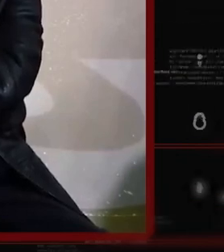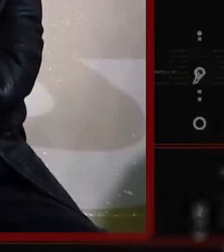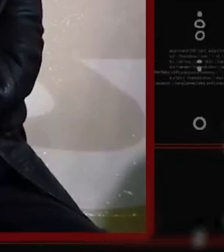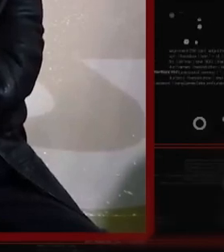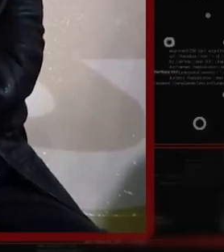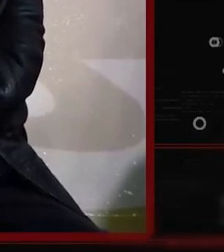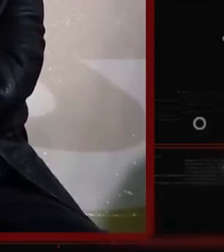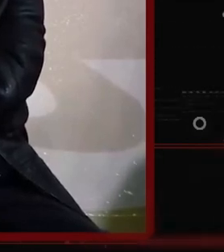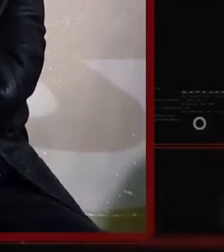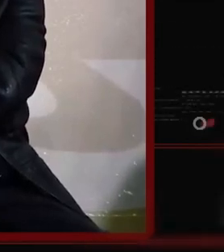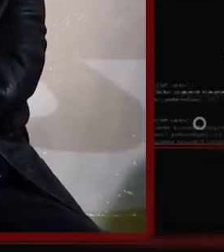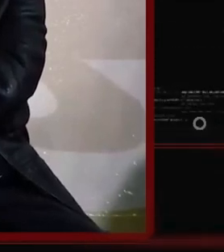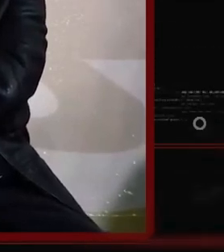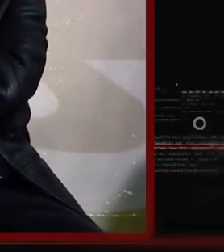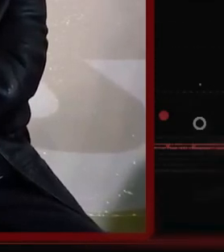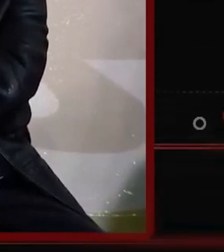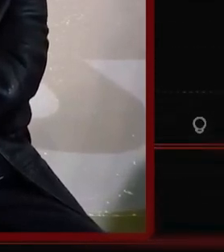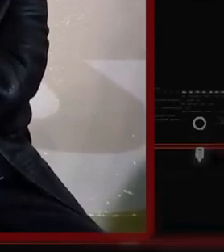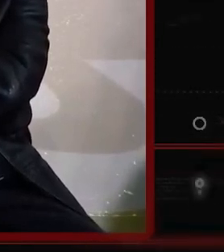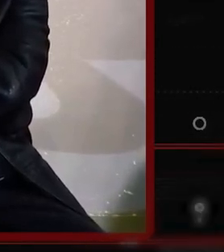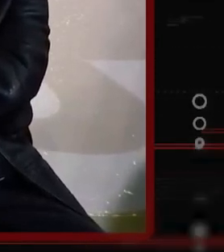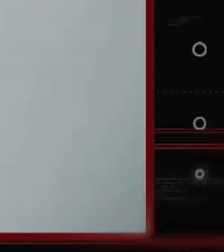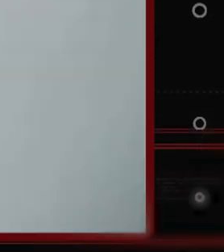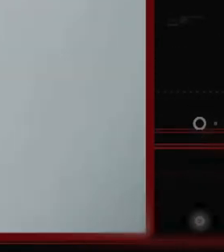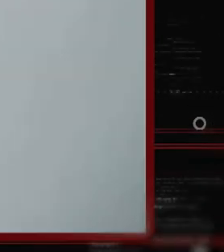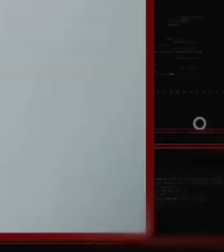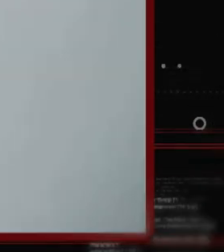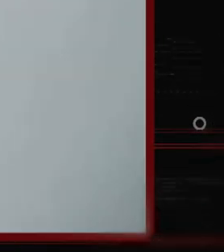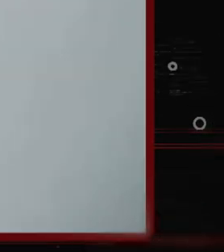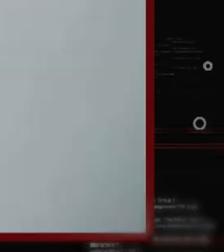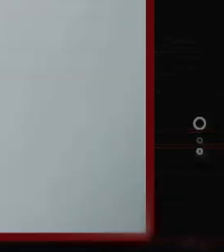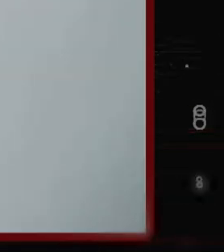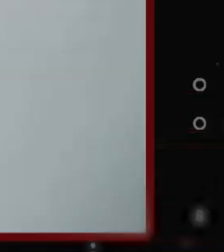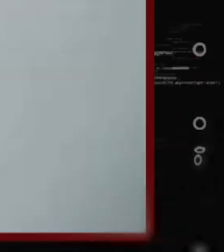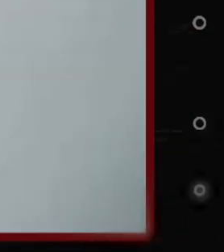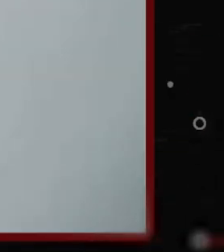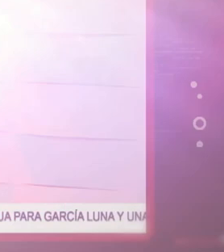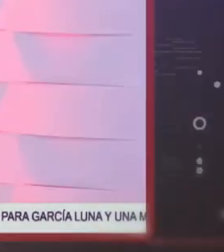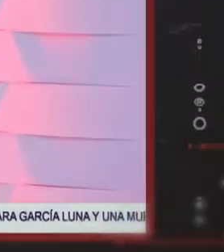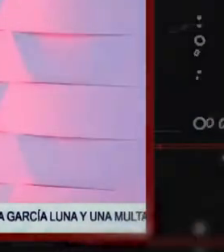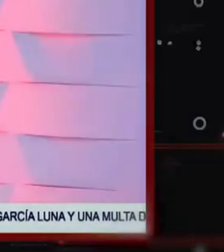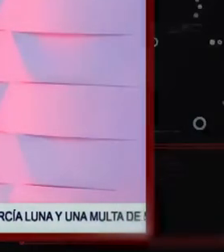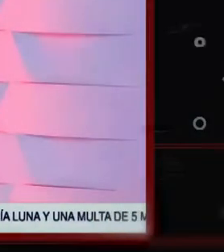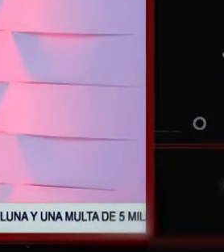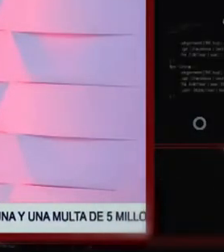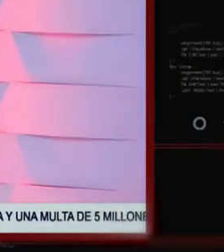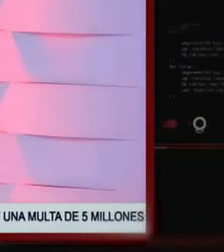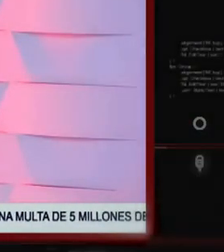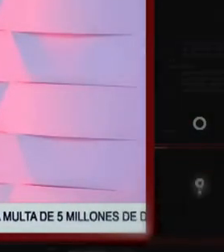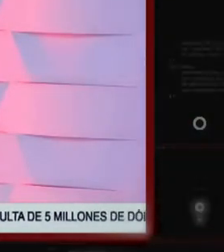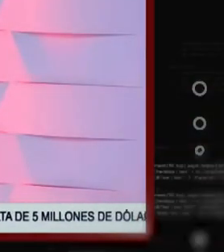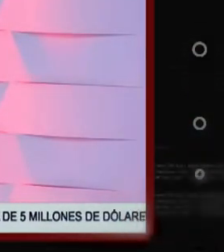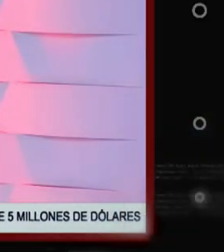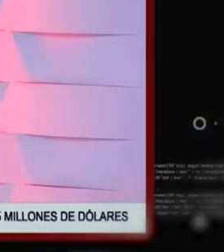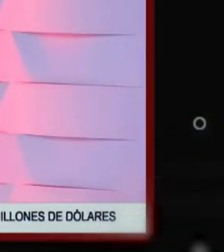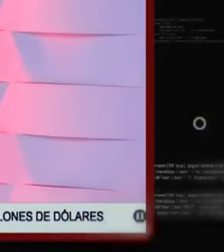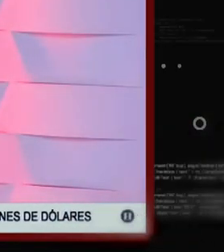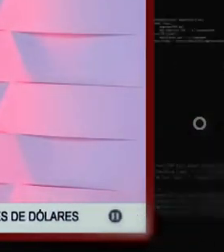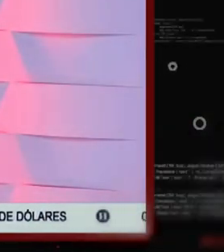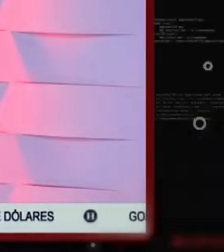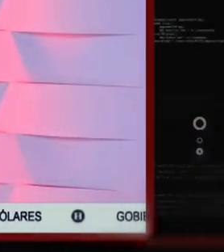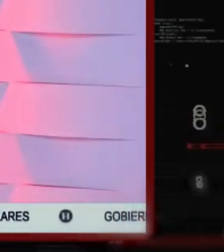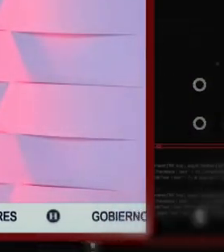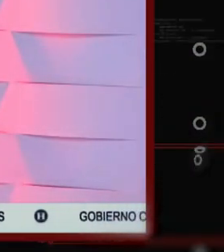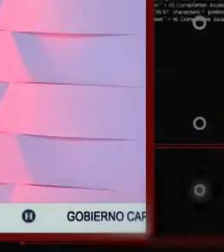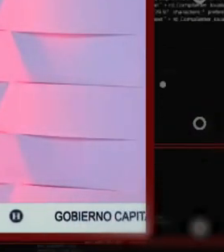Claudia Sheinbaum unas finanzas públicas en la cuerda floja frente a las calificadoras. El sexenio que termina el